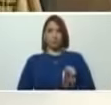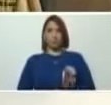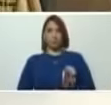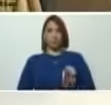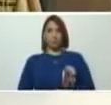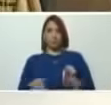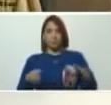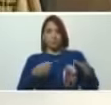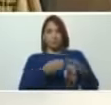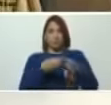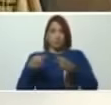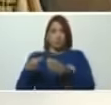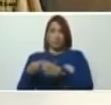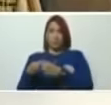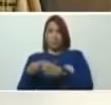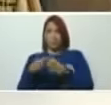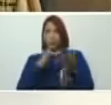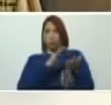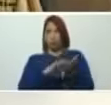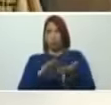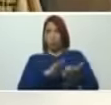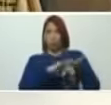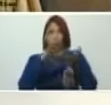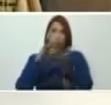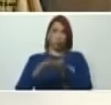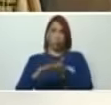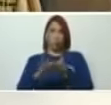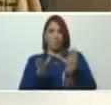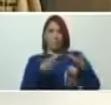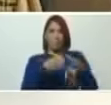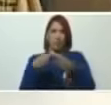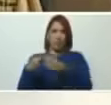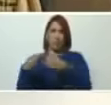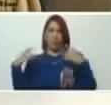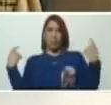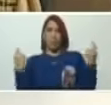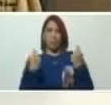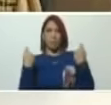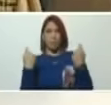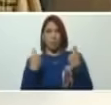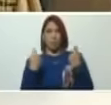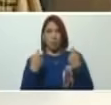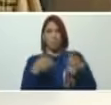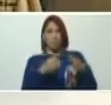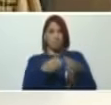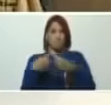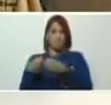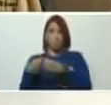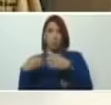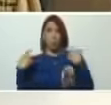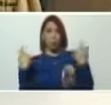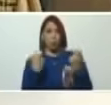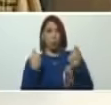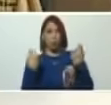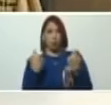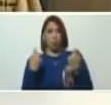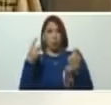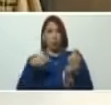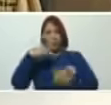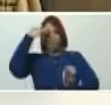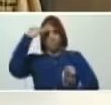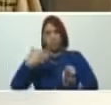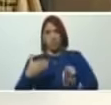Brigadas de soluciones, brigadas populares. Vamos a crear brigadas populares y